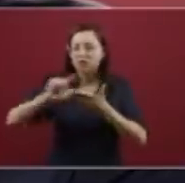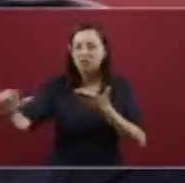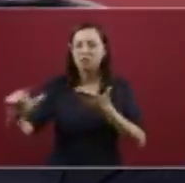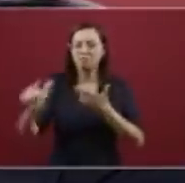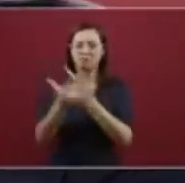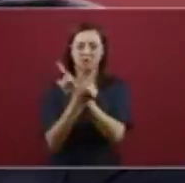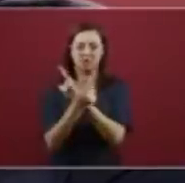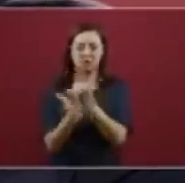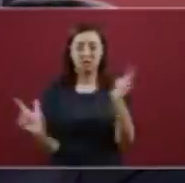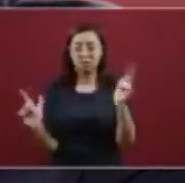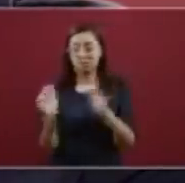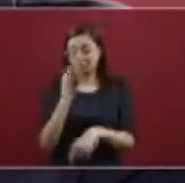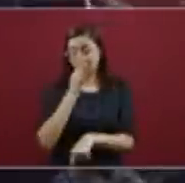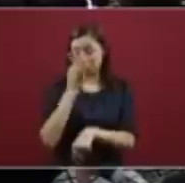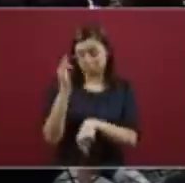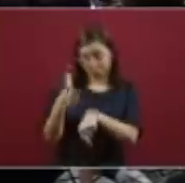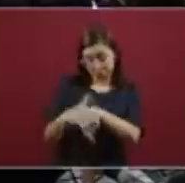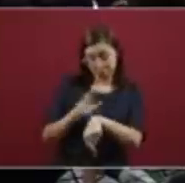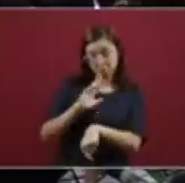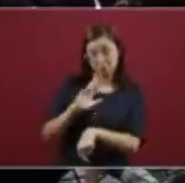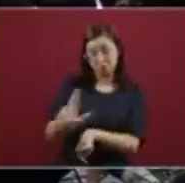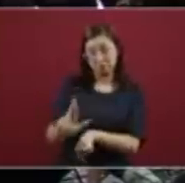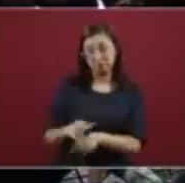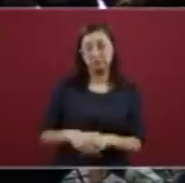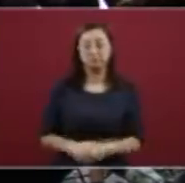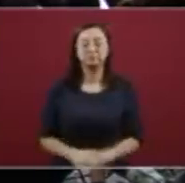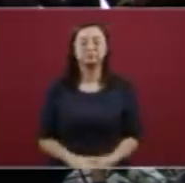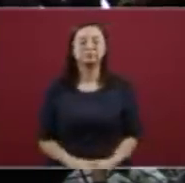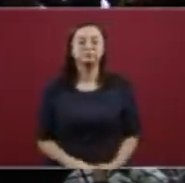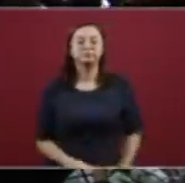puedo contestar.